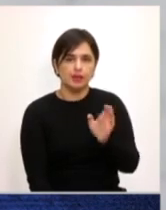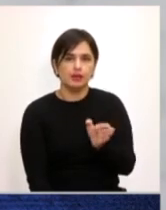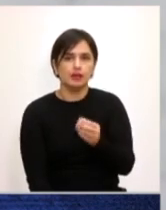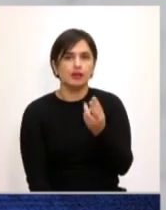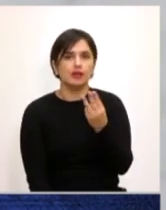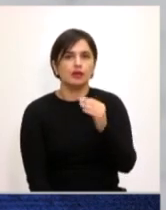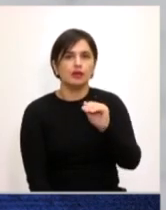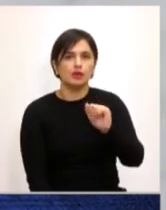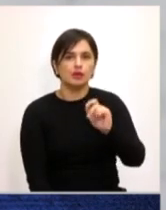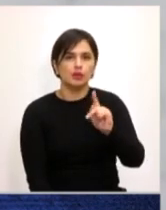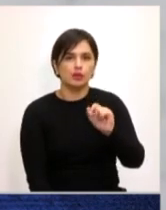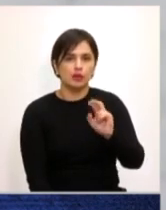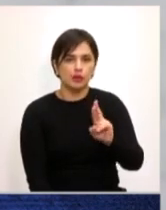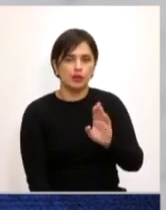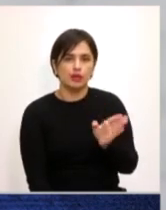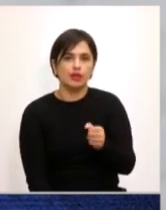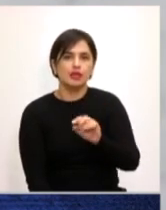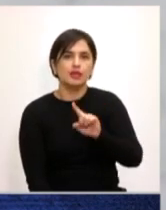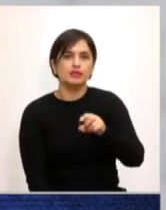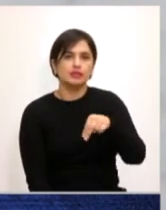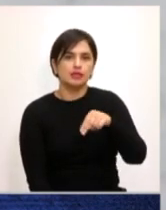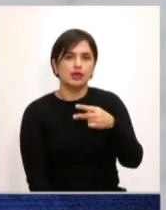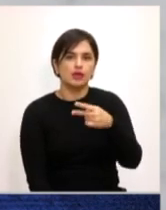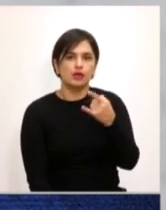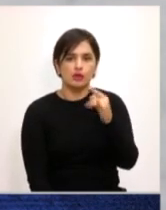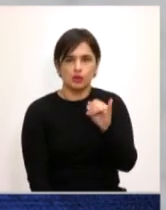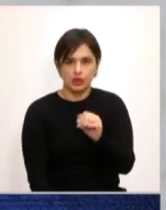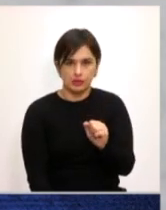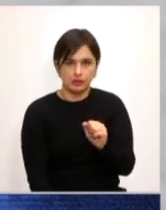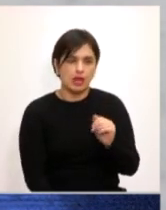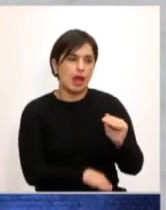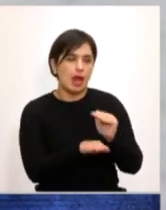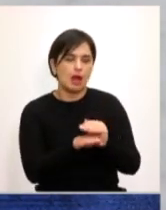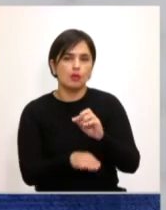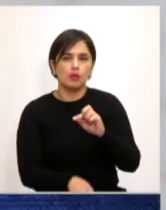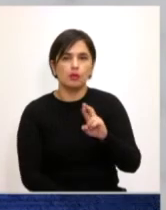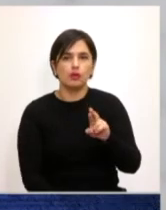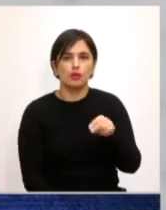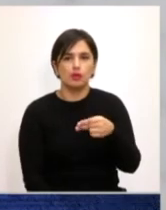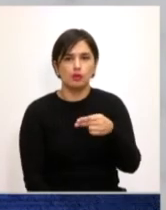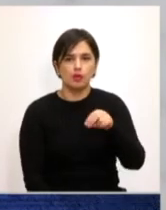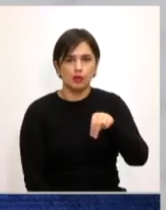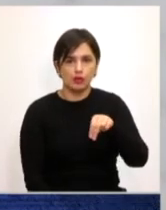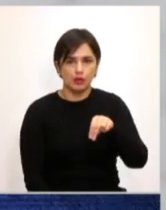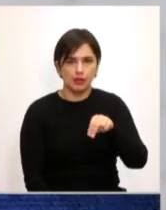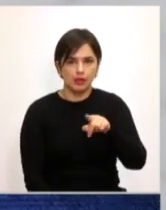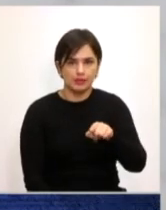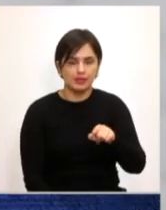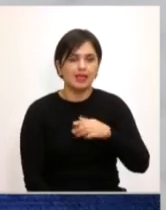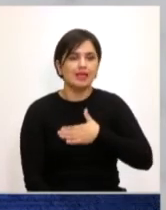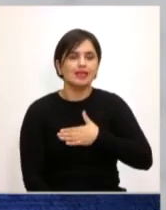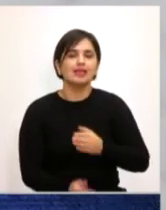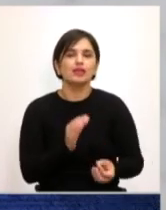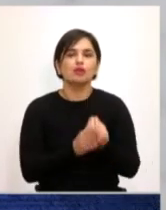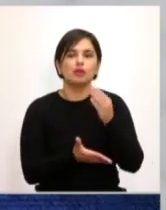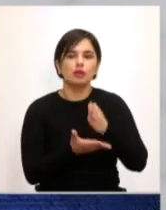otros tantos como el senador Rafael Proens, busca facilitar la creación de nuevos colegios de calidad para abordar la falta educativa